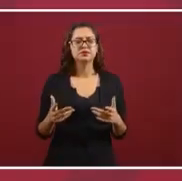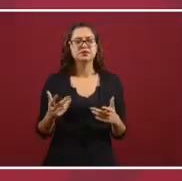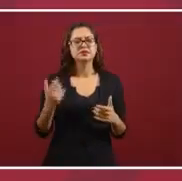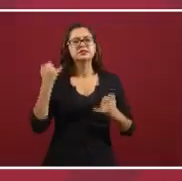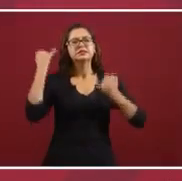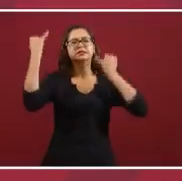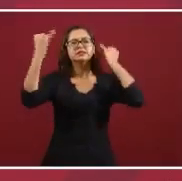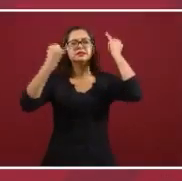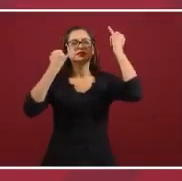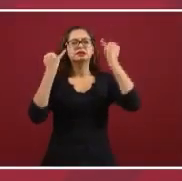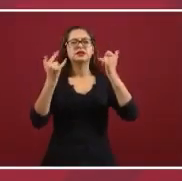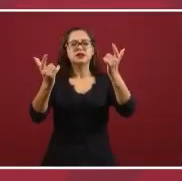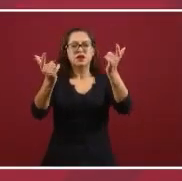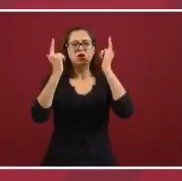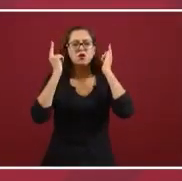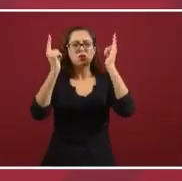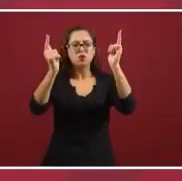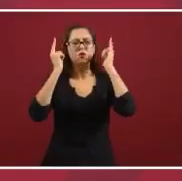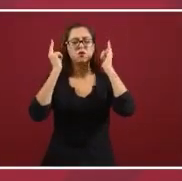ilusionada